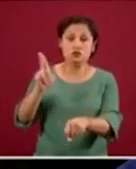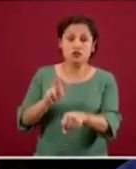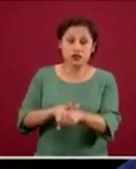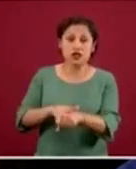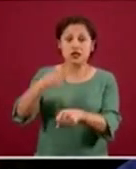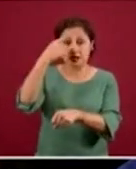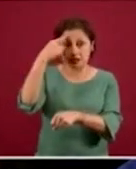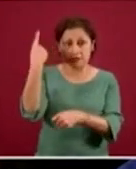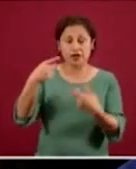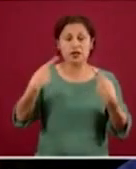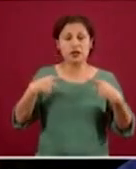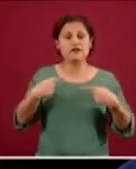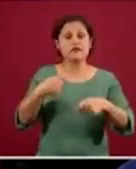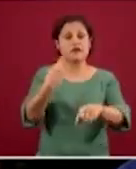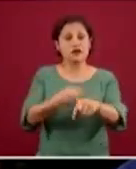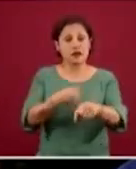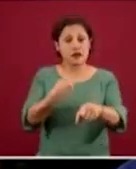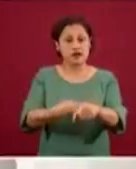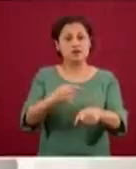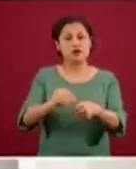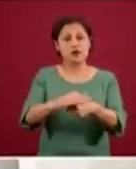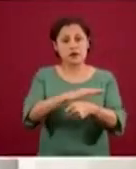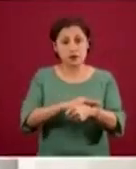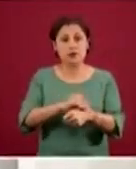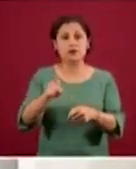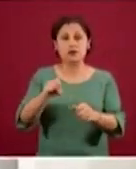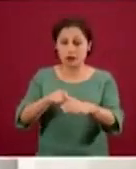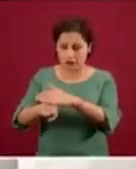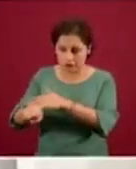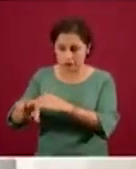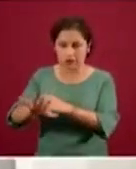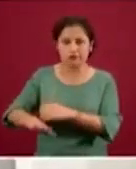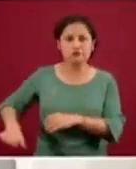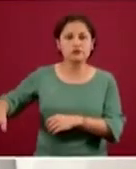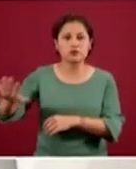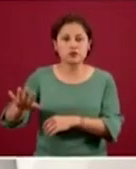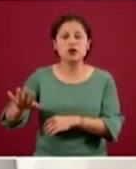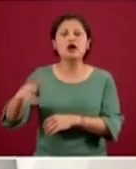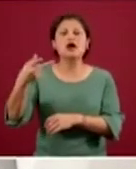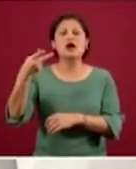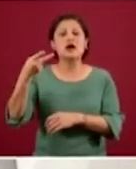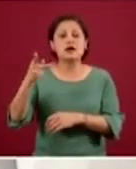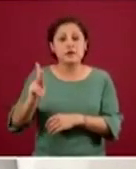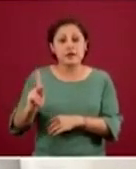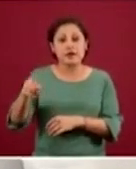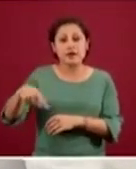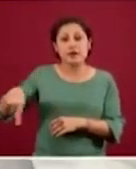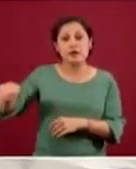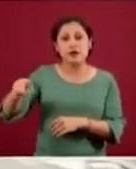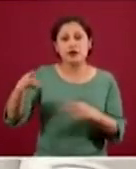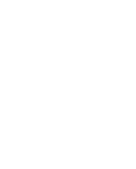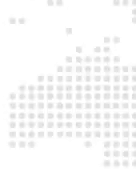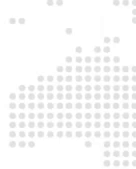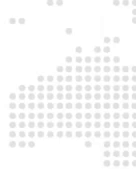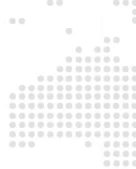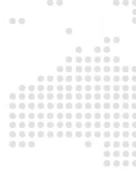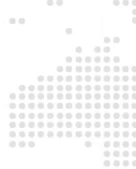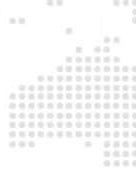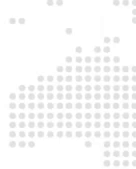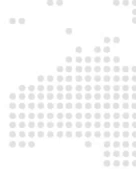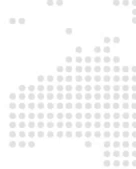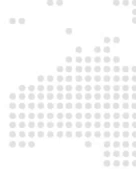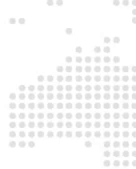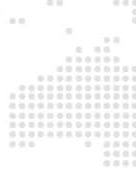trabajadores que se han ido la mayor parte son jóvenes y tienen una enfermedad leve